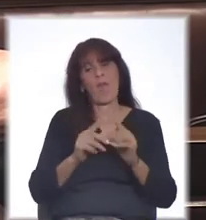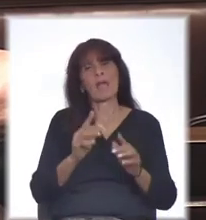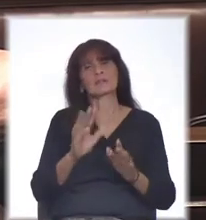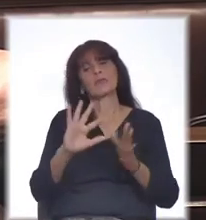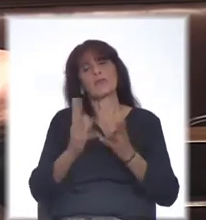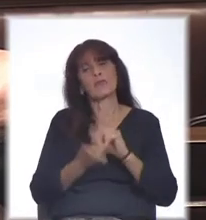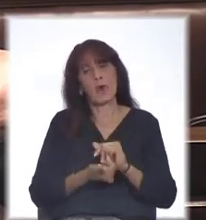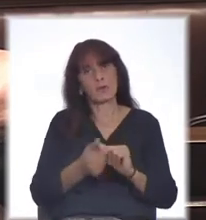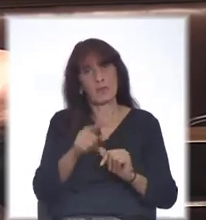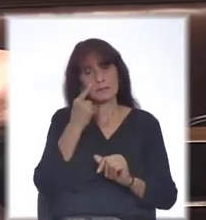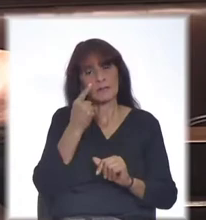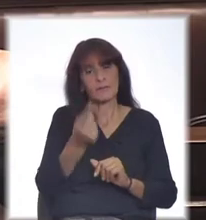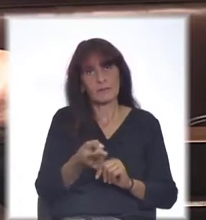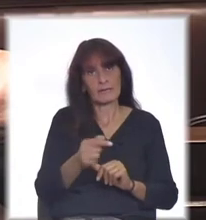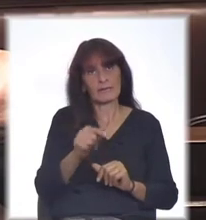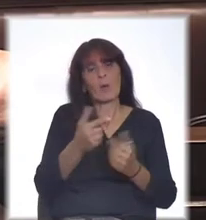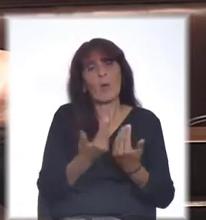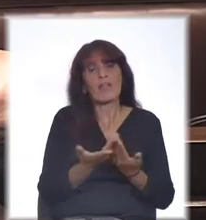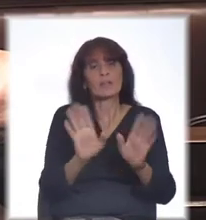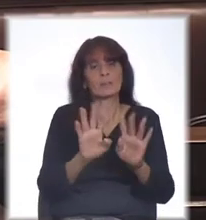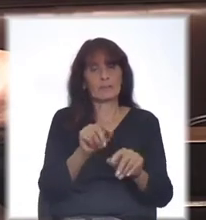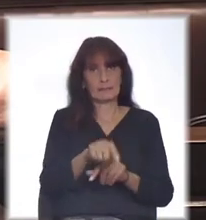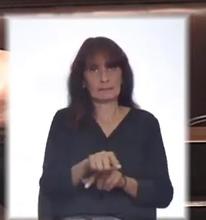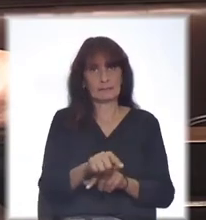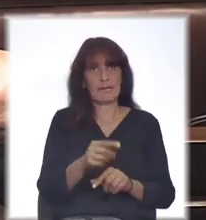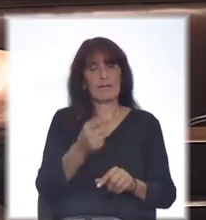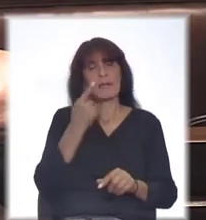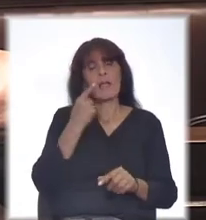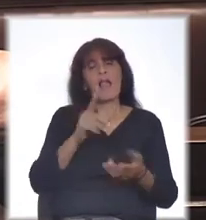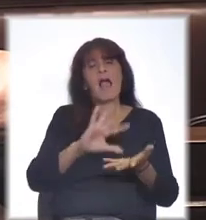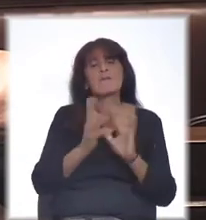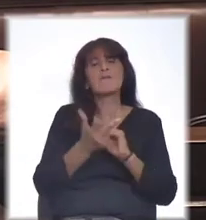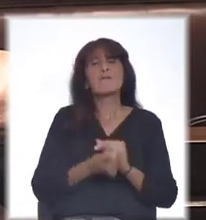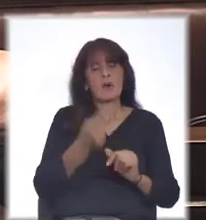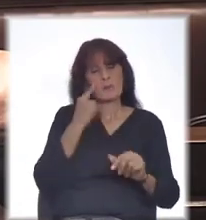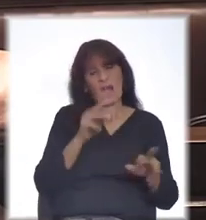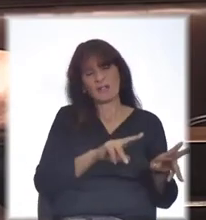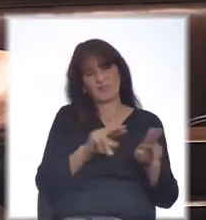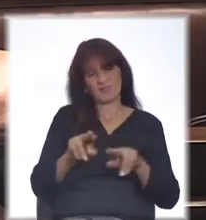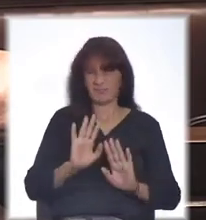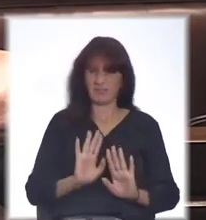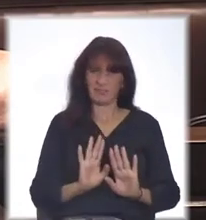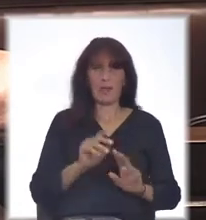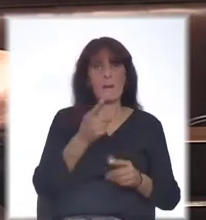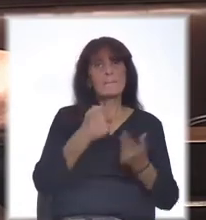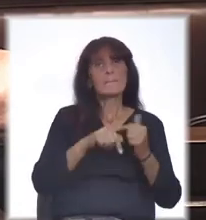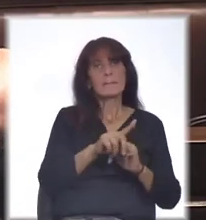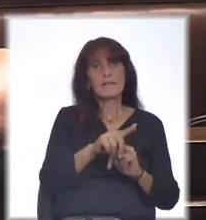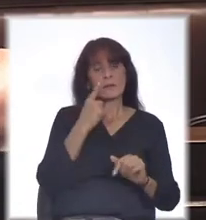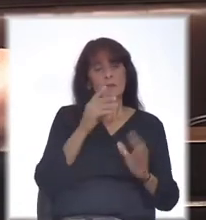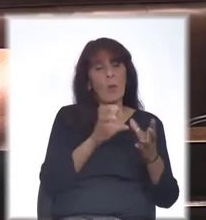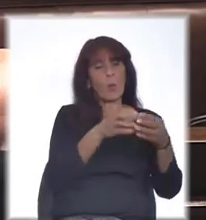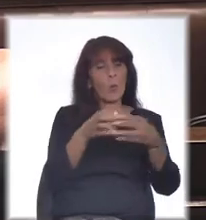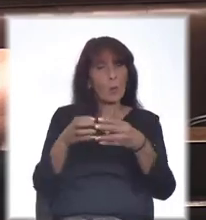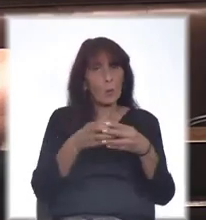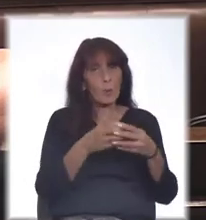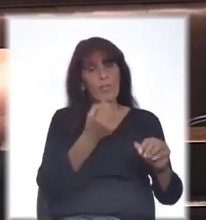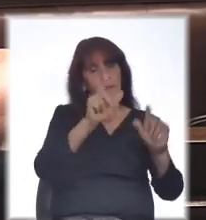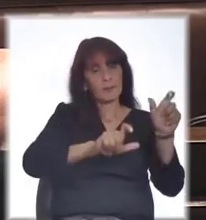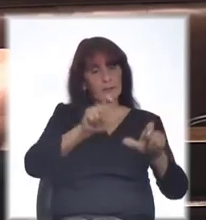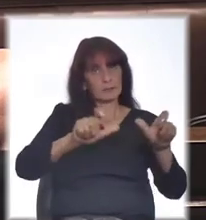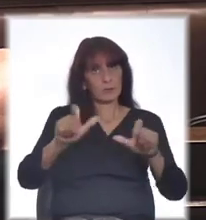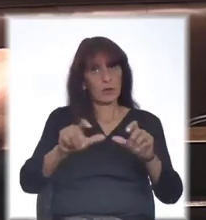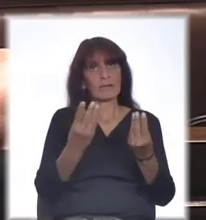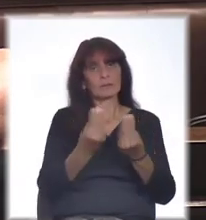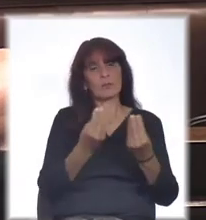para eludir al cerco represor fue la iniciativa. La mecánica siempre era similar. Habitualmente se convocaba un grupo de personas en algún lugar, muchas